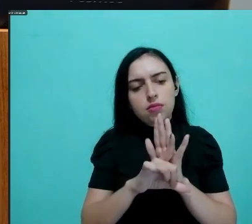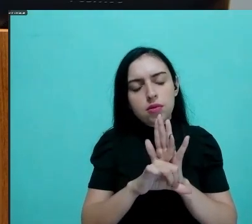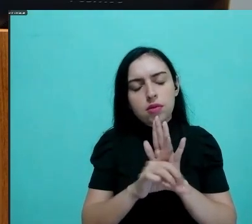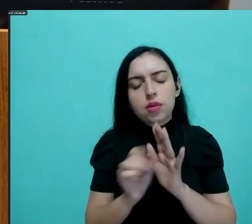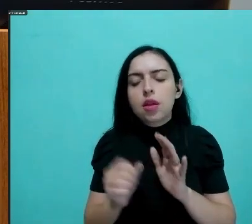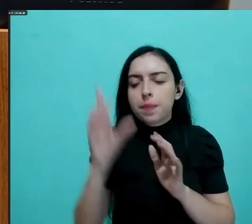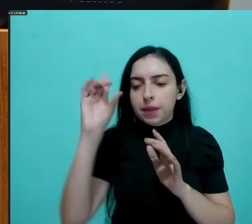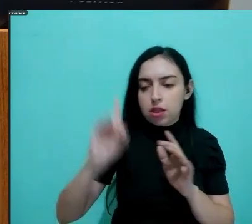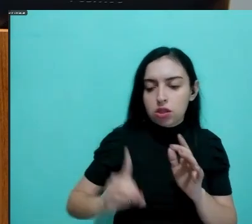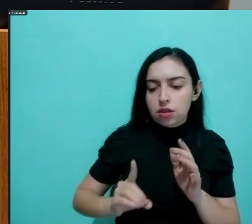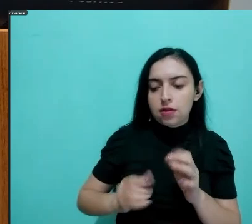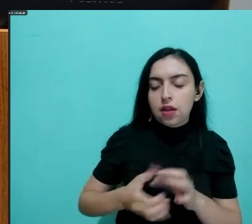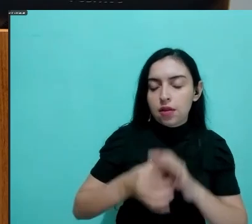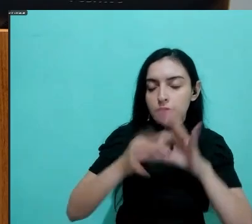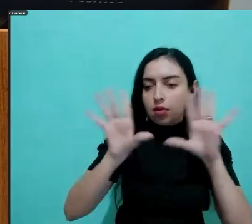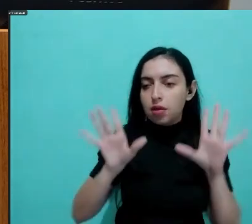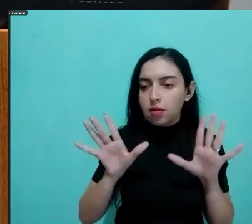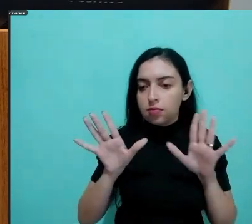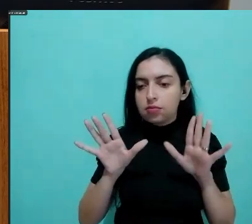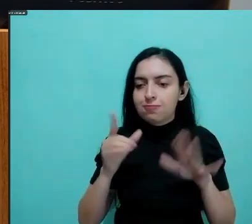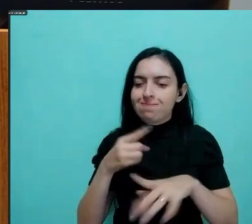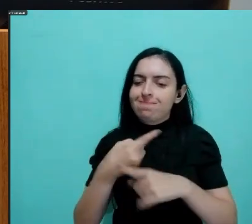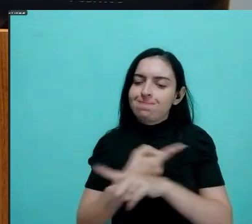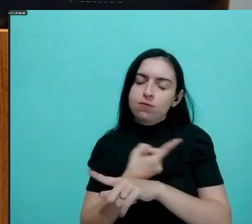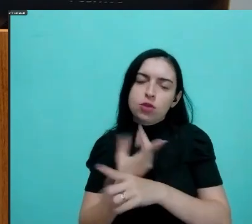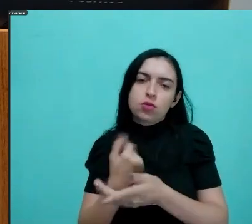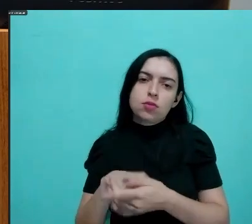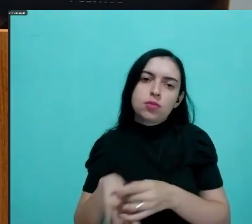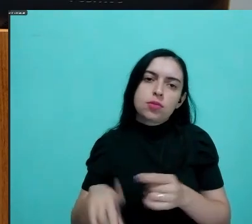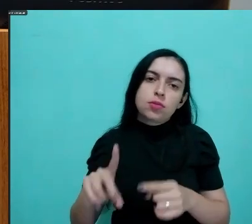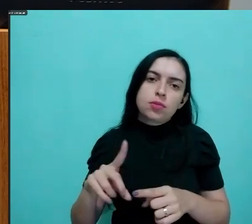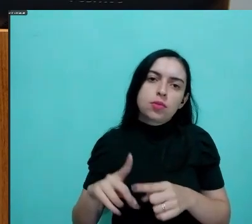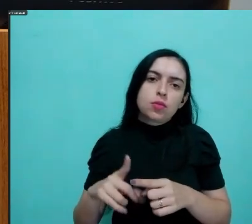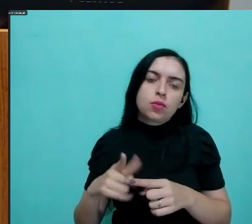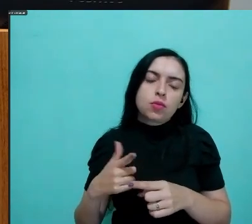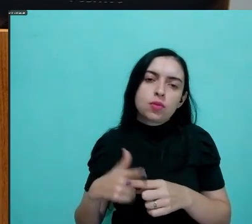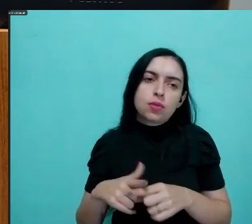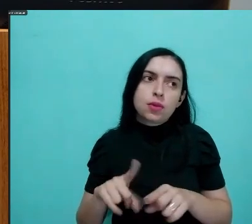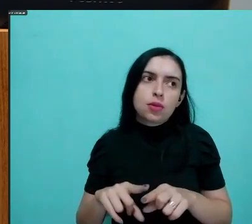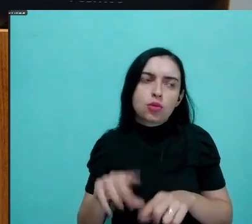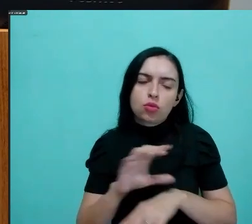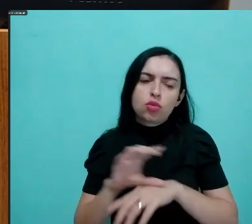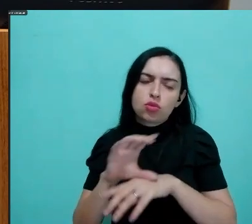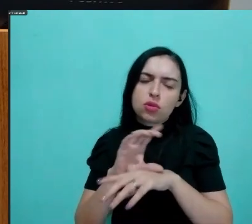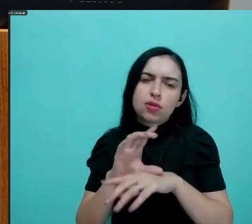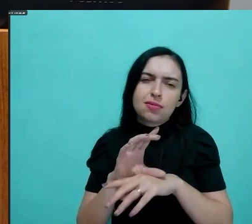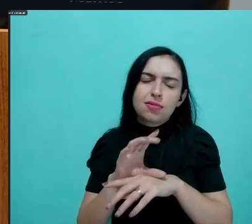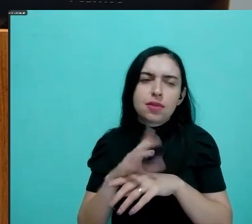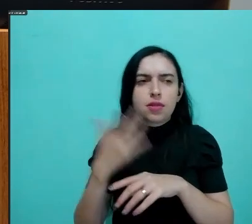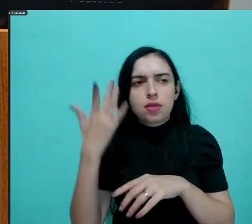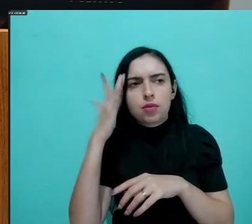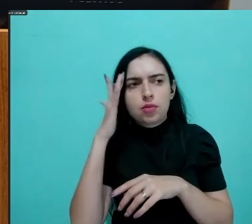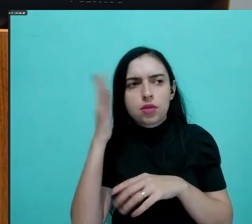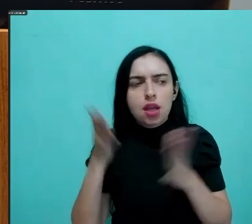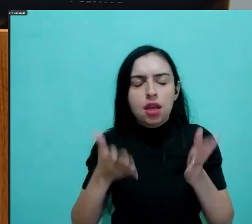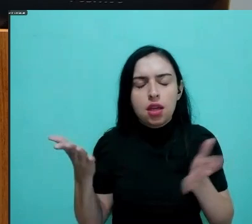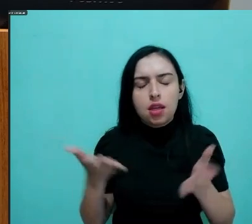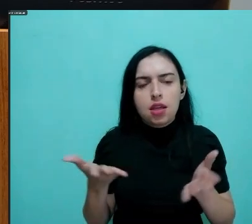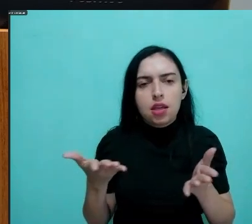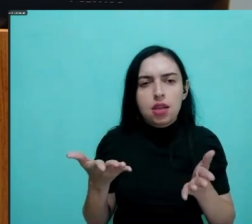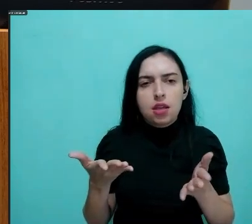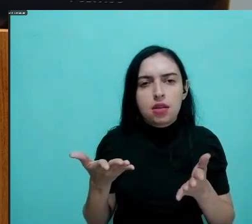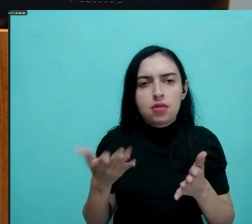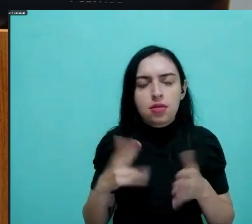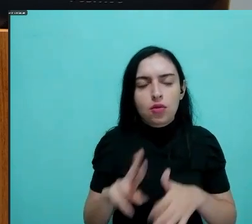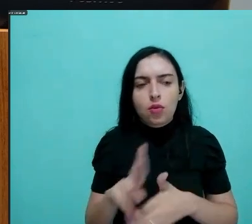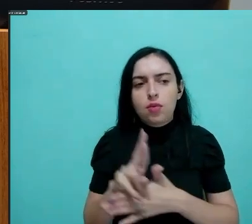fueron declaradas inconstitucionales por el Consejo Constitucional. De modo que aquí hay un protagonismo de